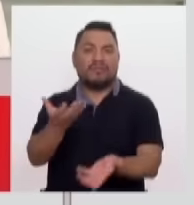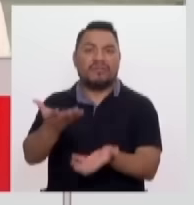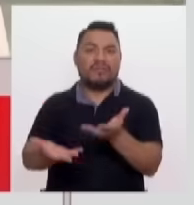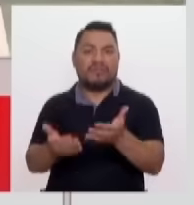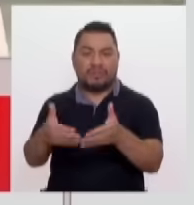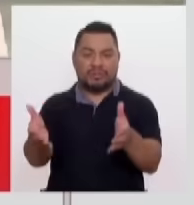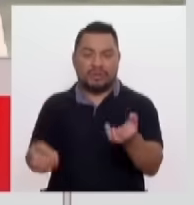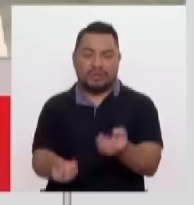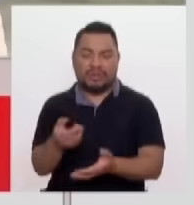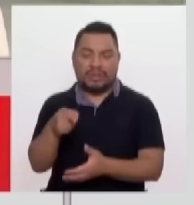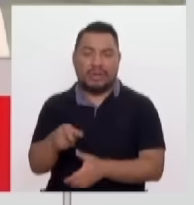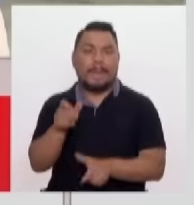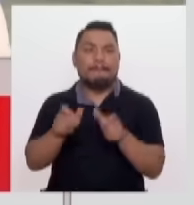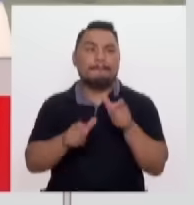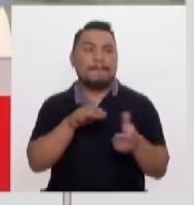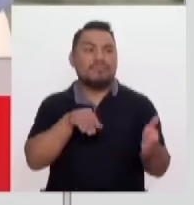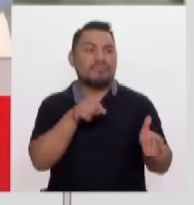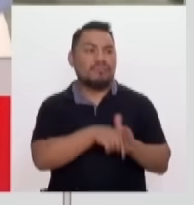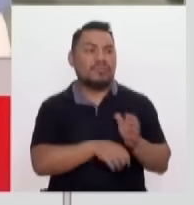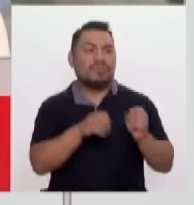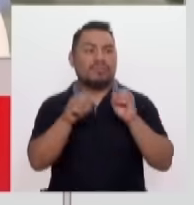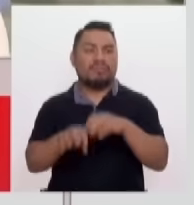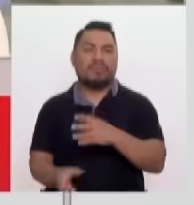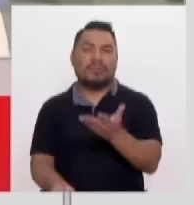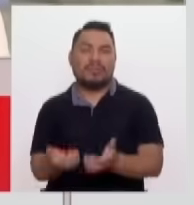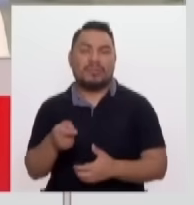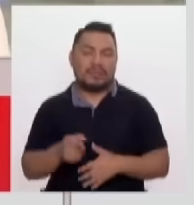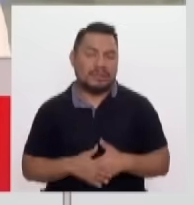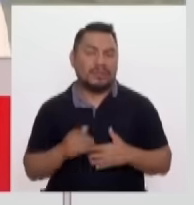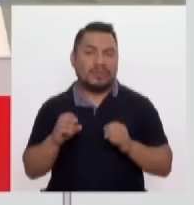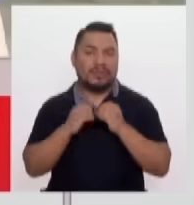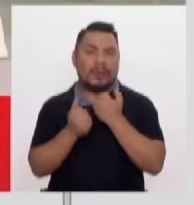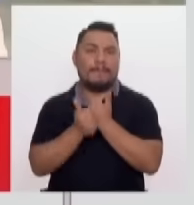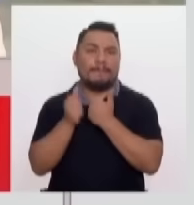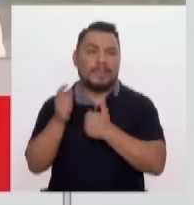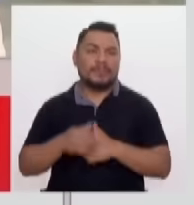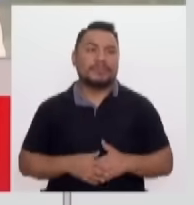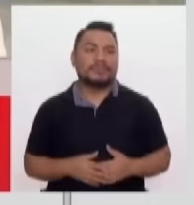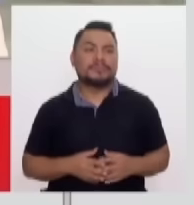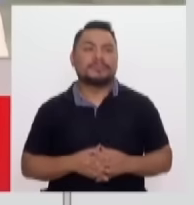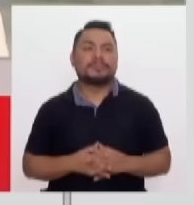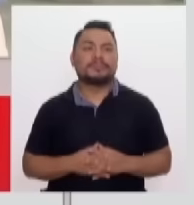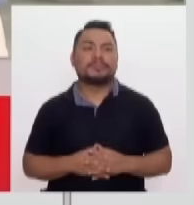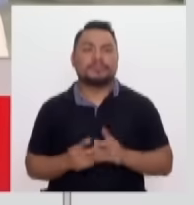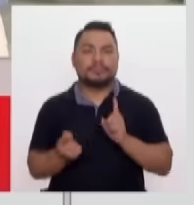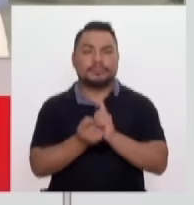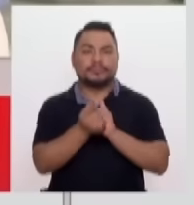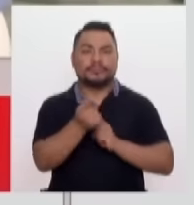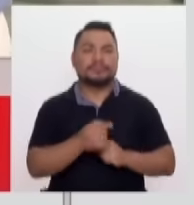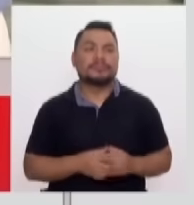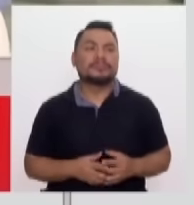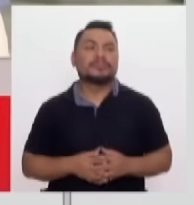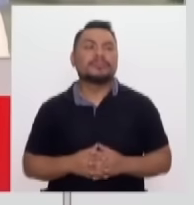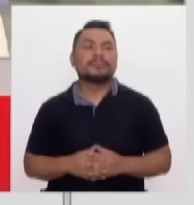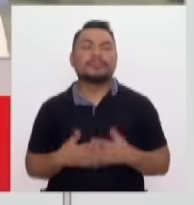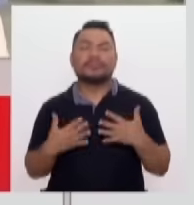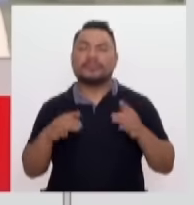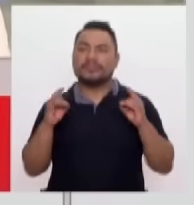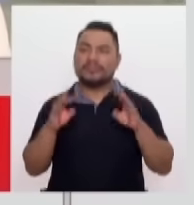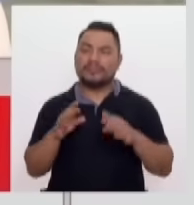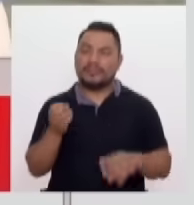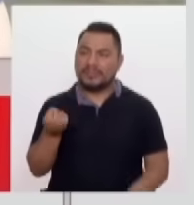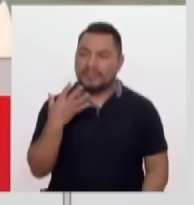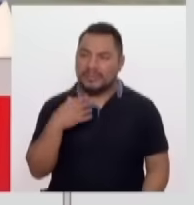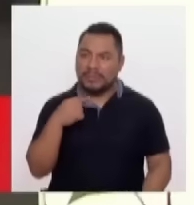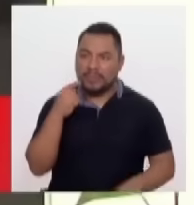estarían enterrando a las víctimas de estas organizaciones criminales. Tú en estudios. Qué terrible, Di, lo que nos